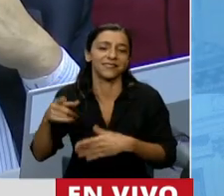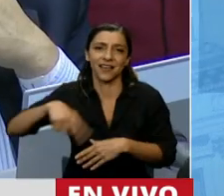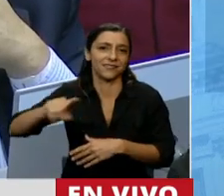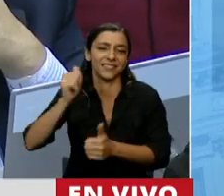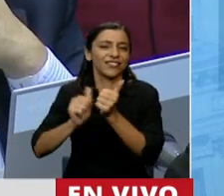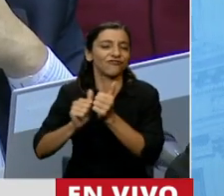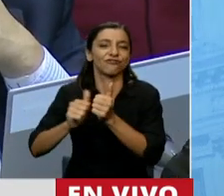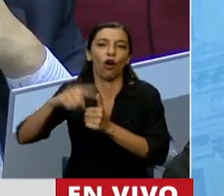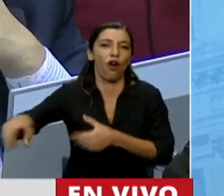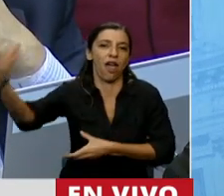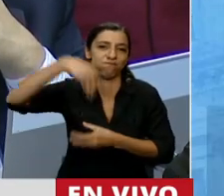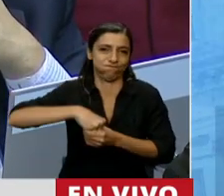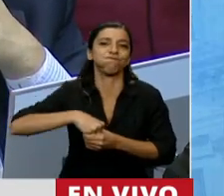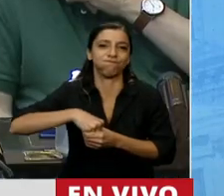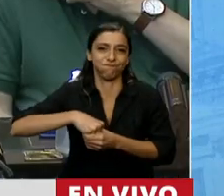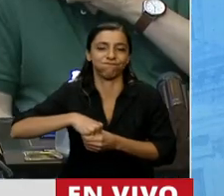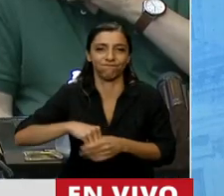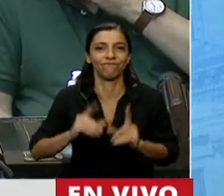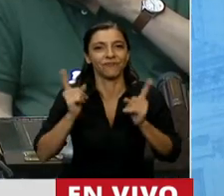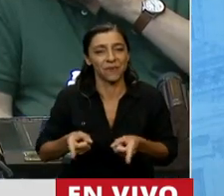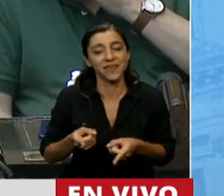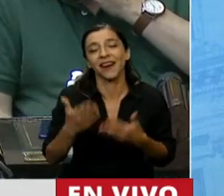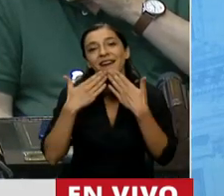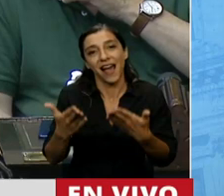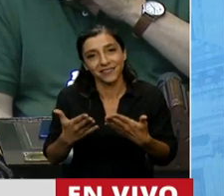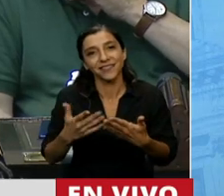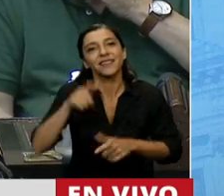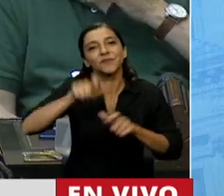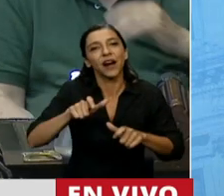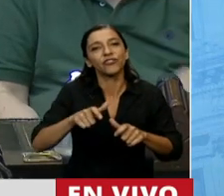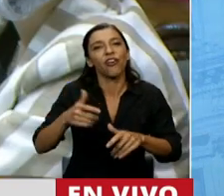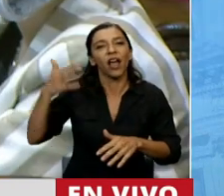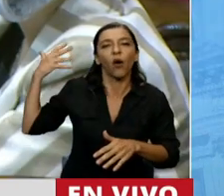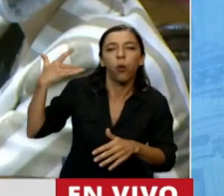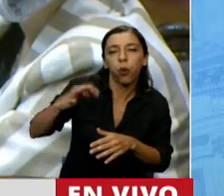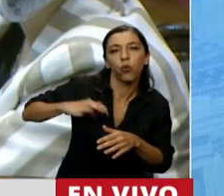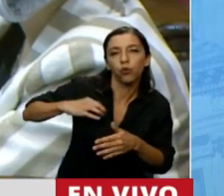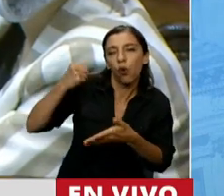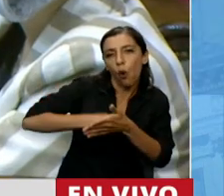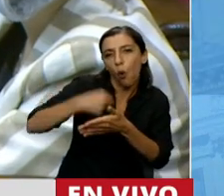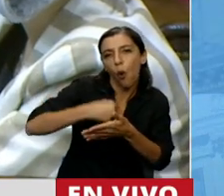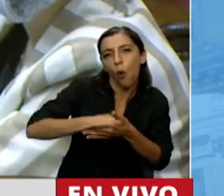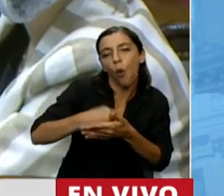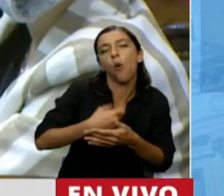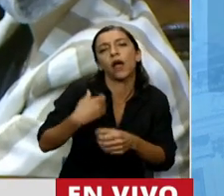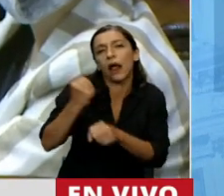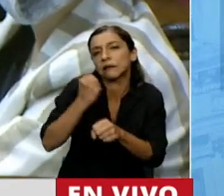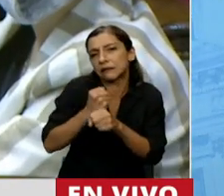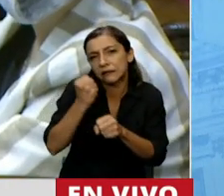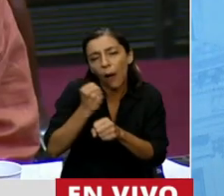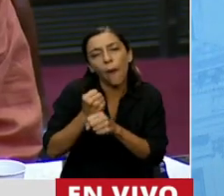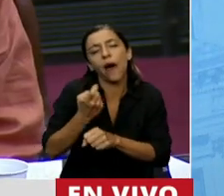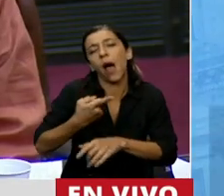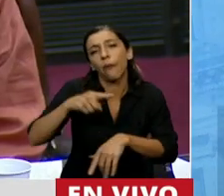historia. Gracias también a nuestras militantes históricas, a las que vienen trabajando en